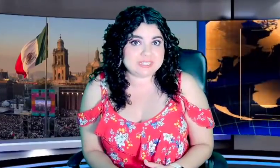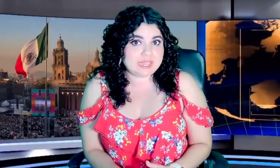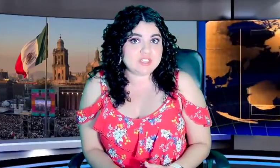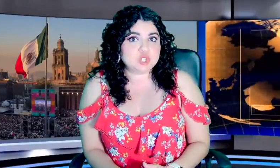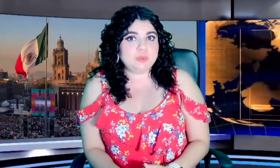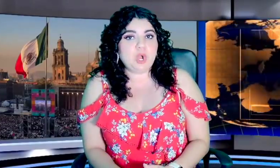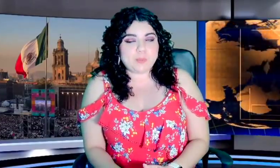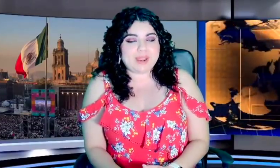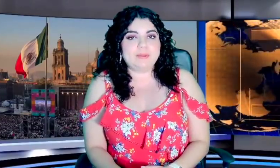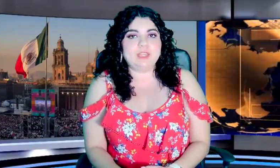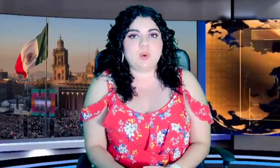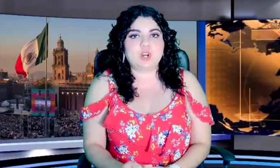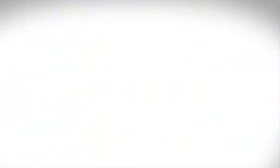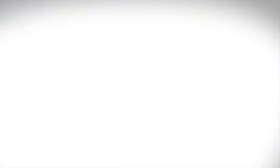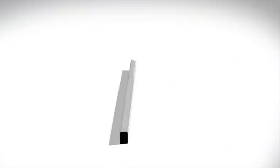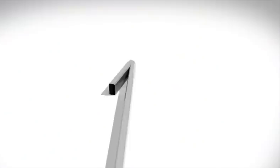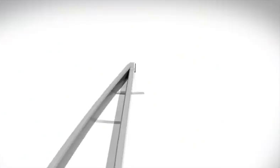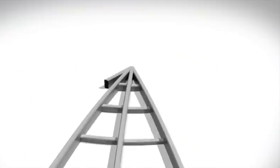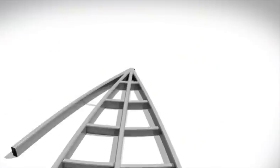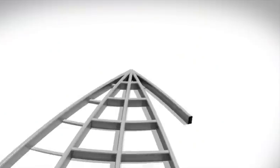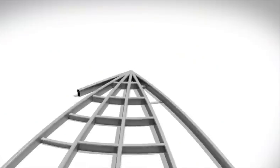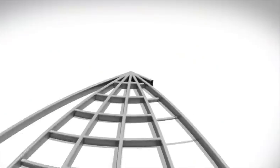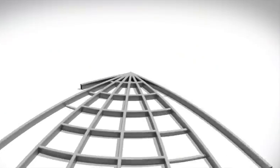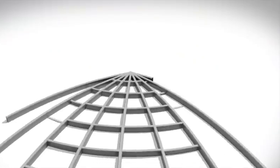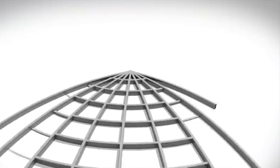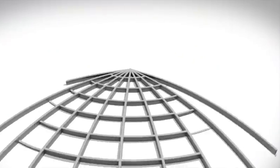invito a que te quedes conmigo para averiguarlo.